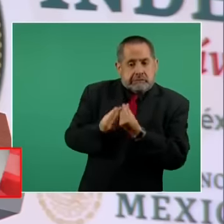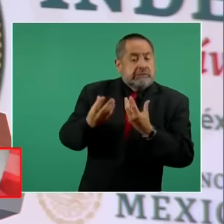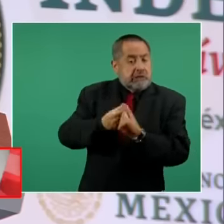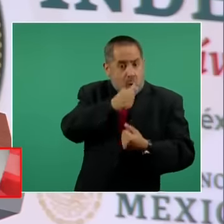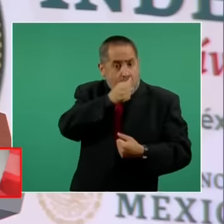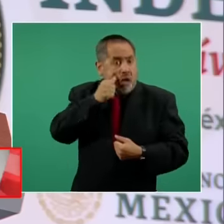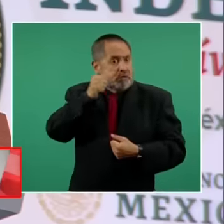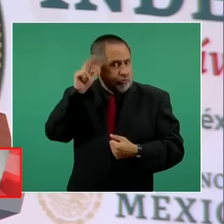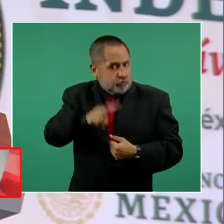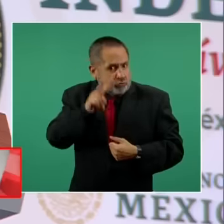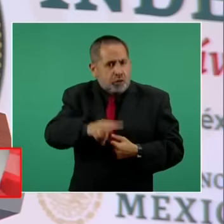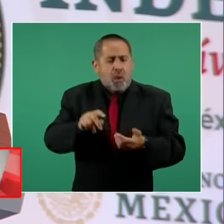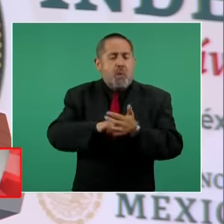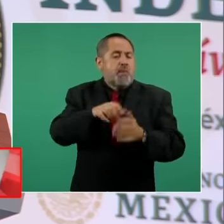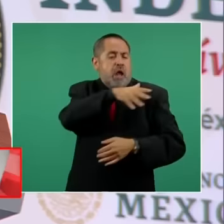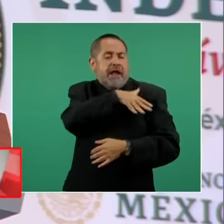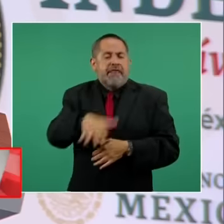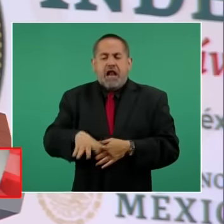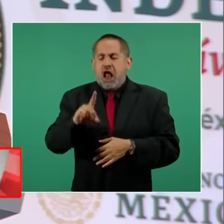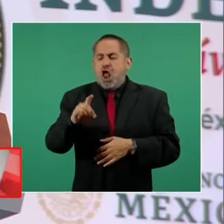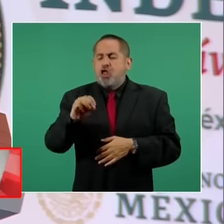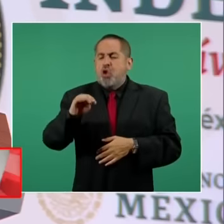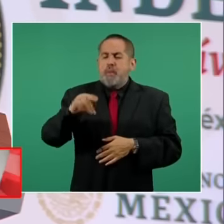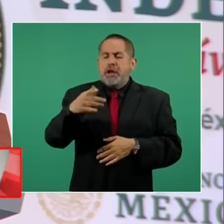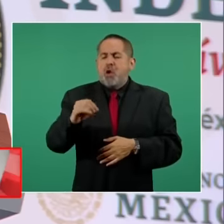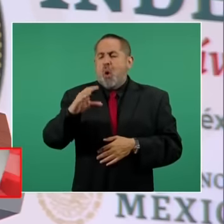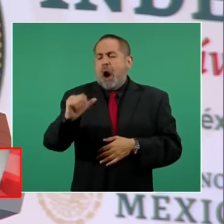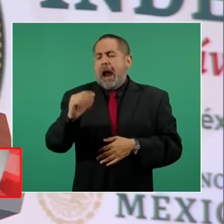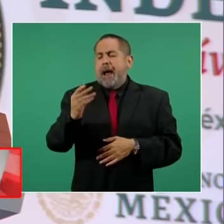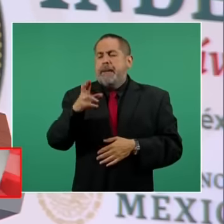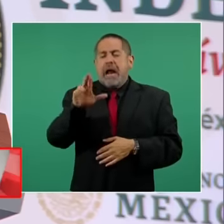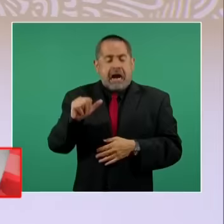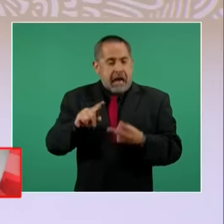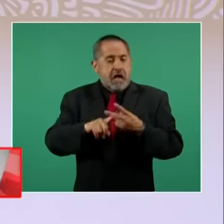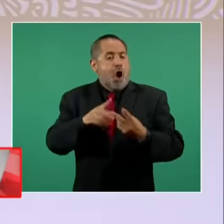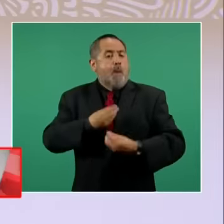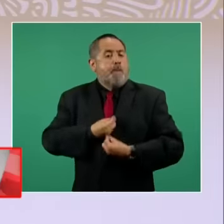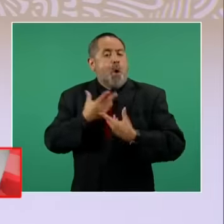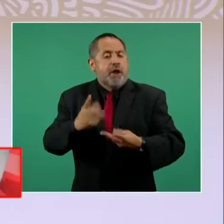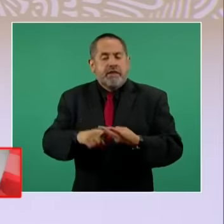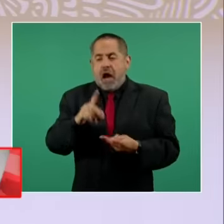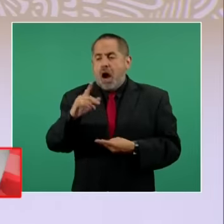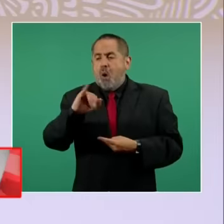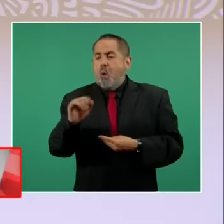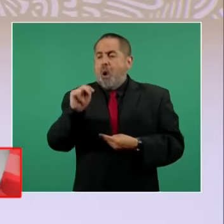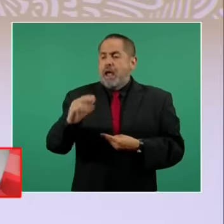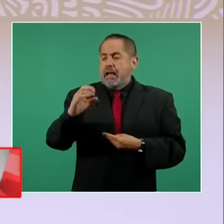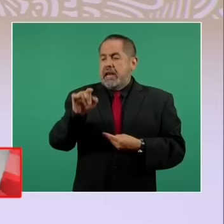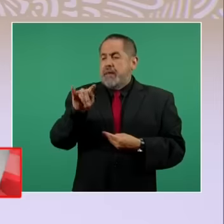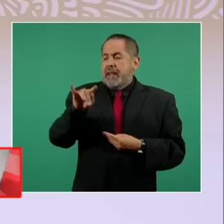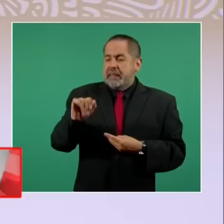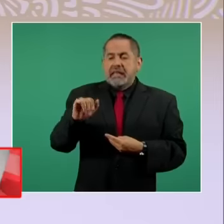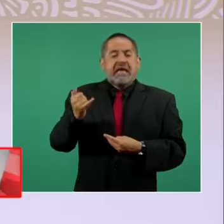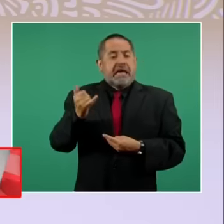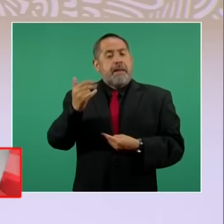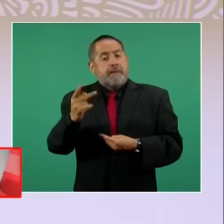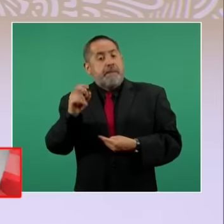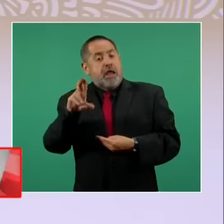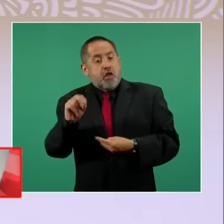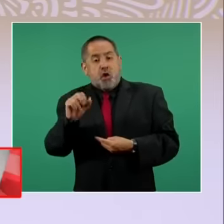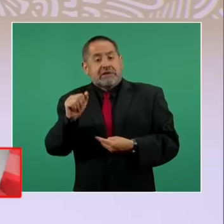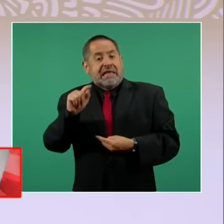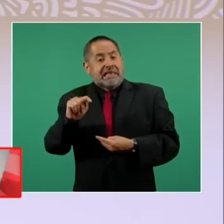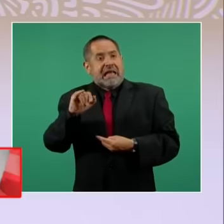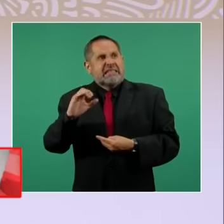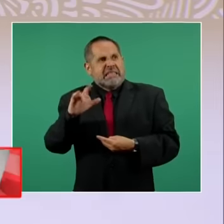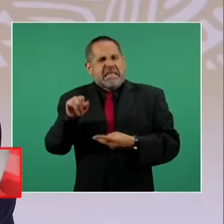compatriotas prominentes como el general Domingo Goicuría y Cabrera y los poetas Juan Clemente Cenea y Pedro Santacilia, este